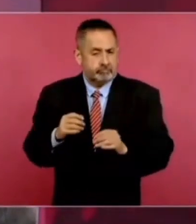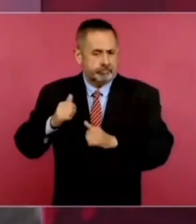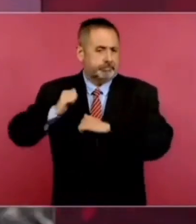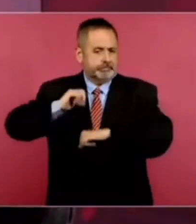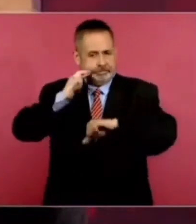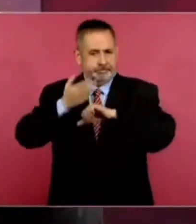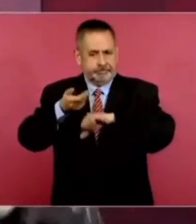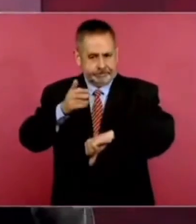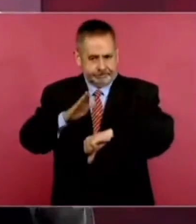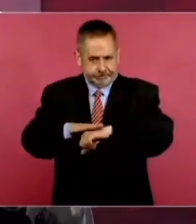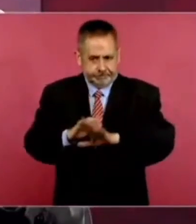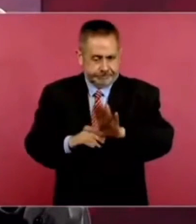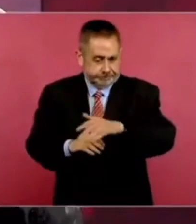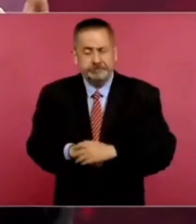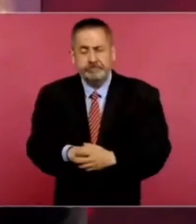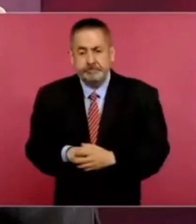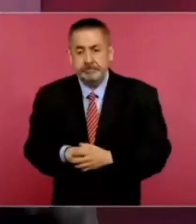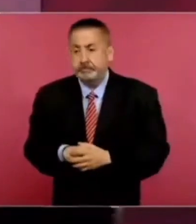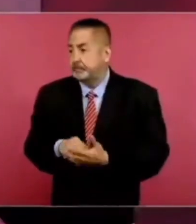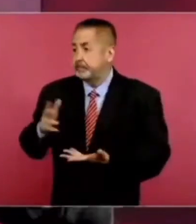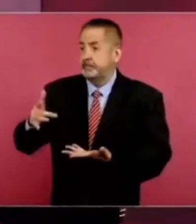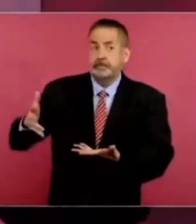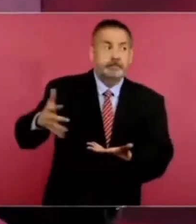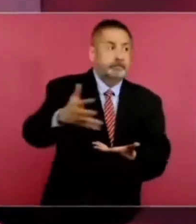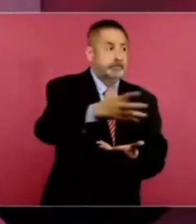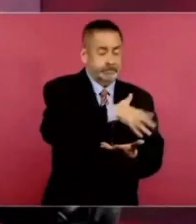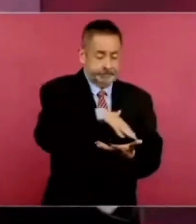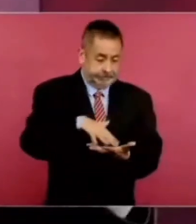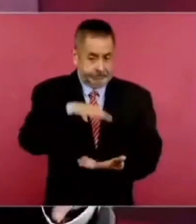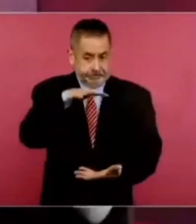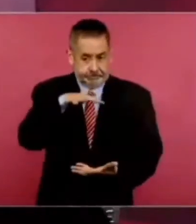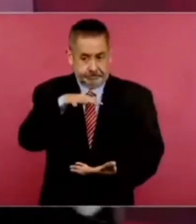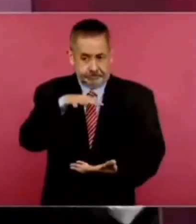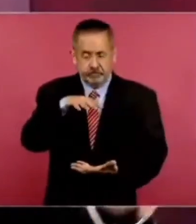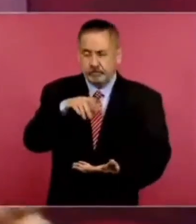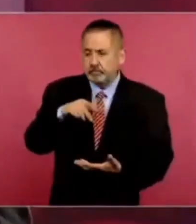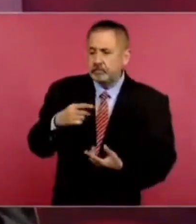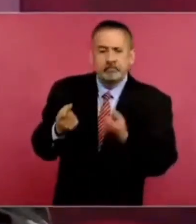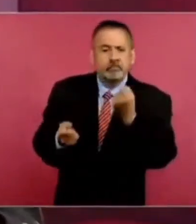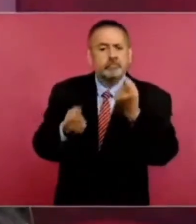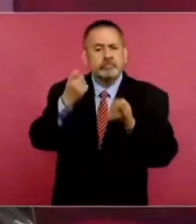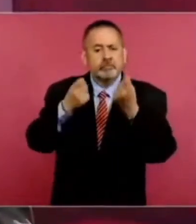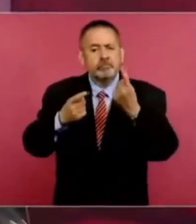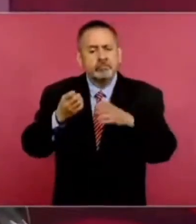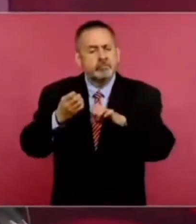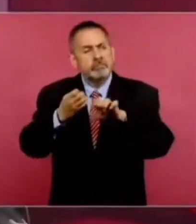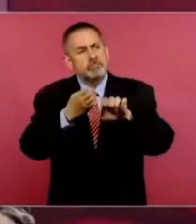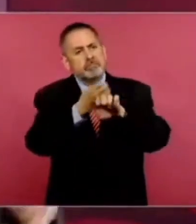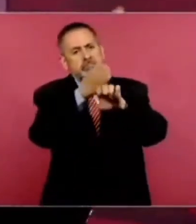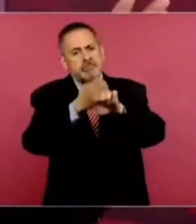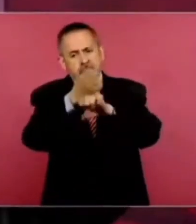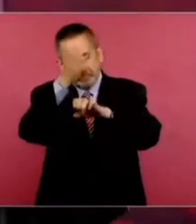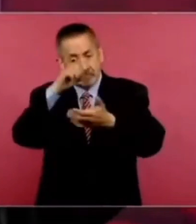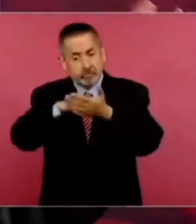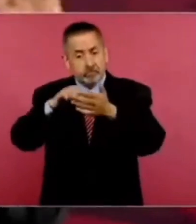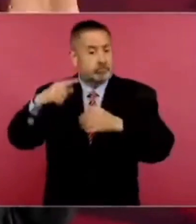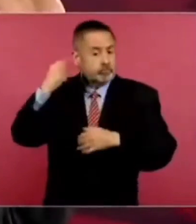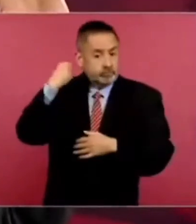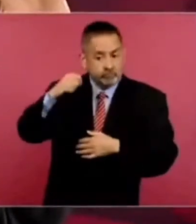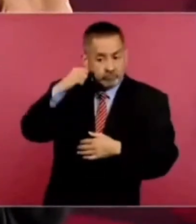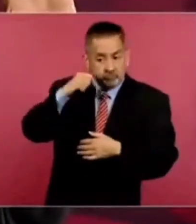Cuando se hace eso, algunos estados logran acuerdos especiales. Tabasco logró